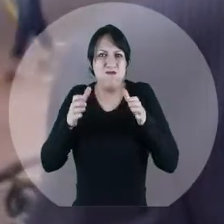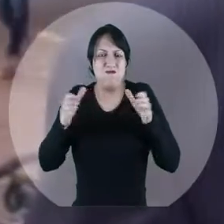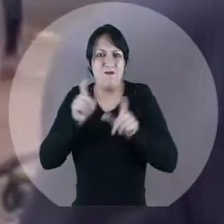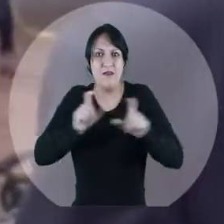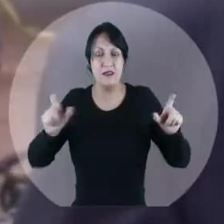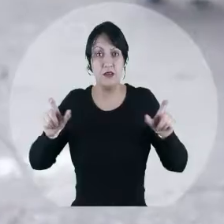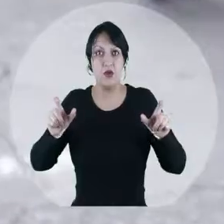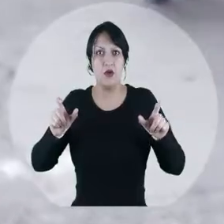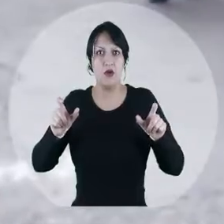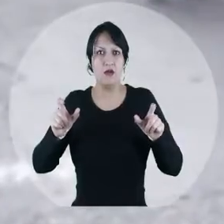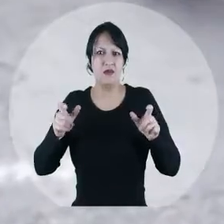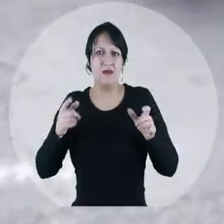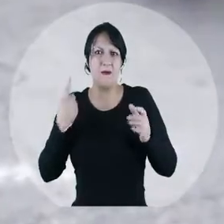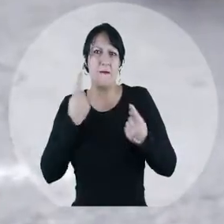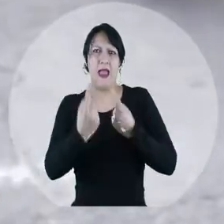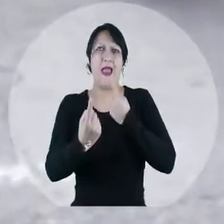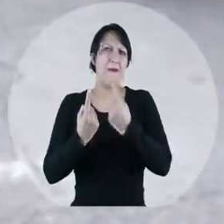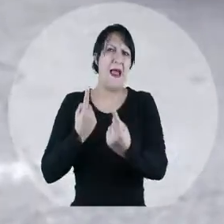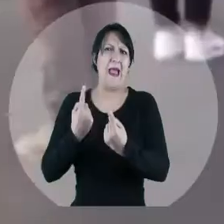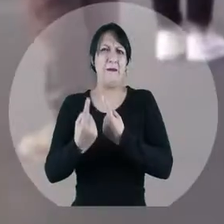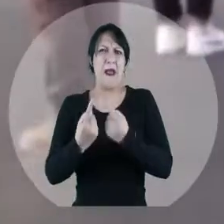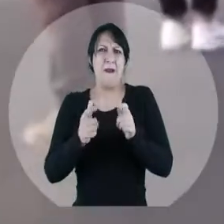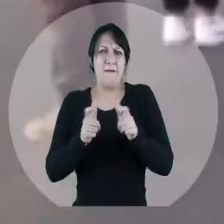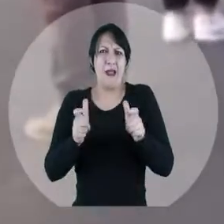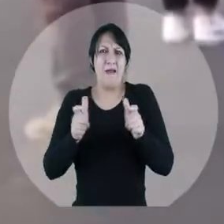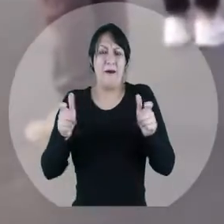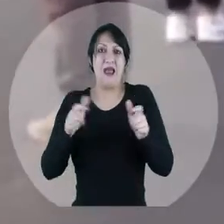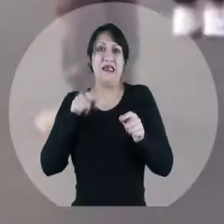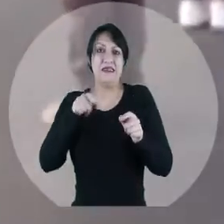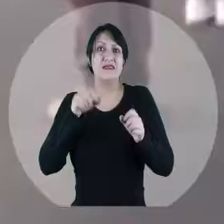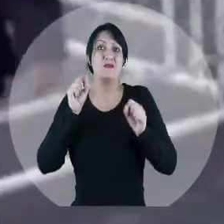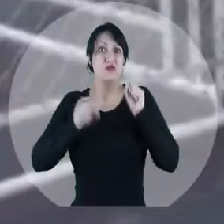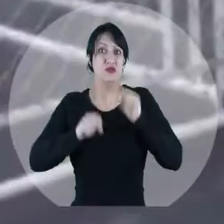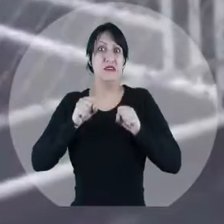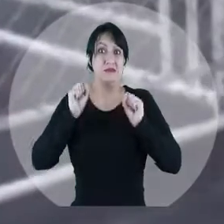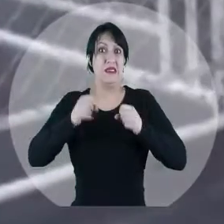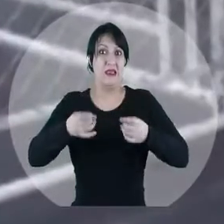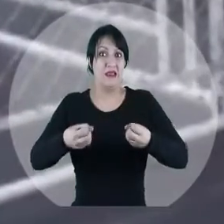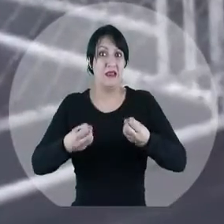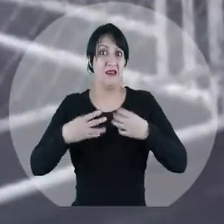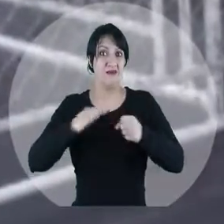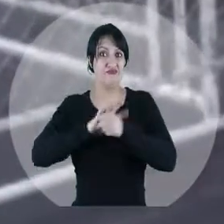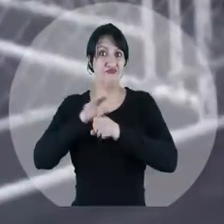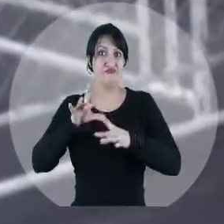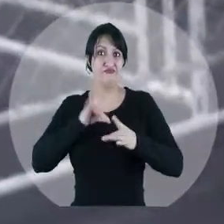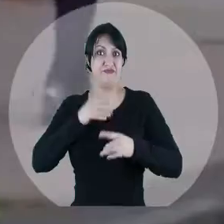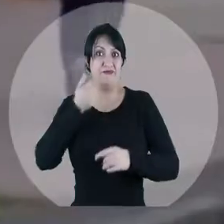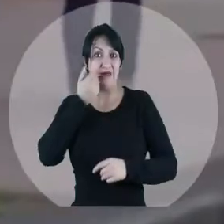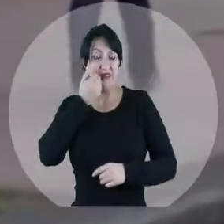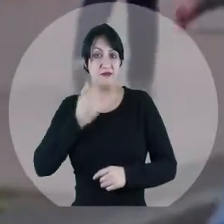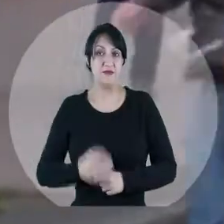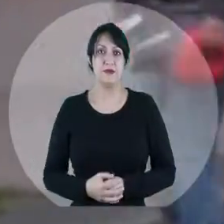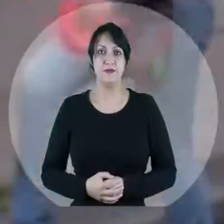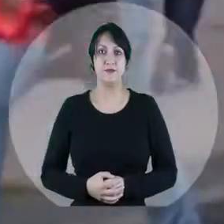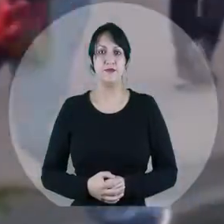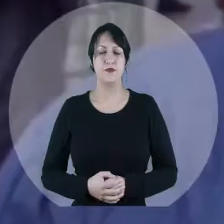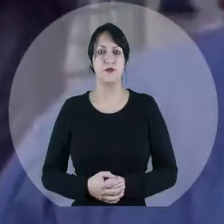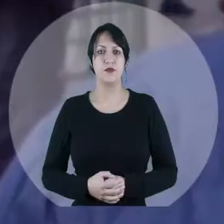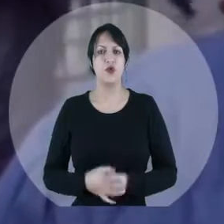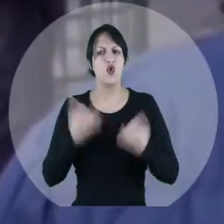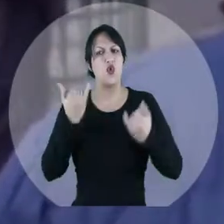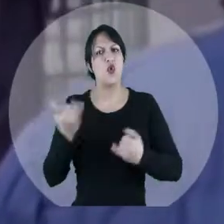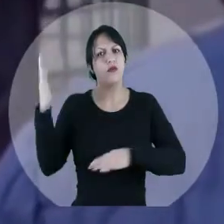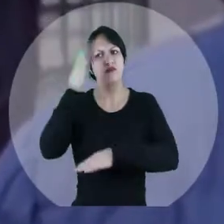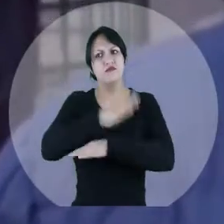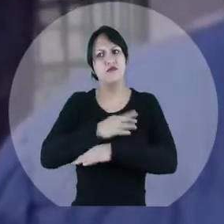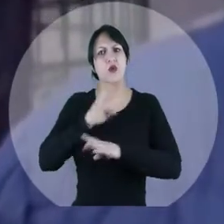que el llegar todos a un lugar aumentaría las probabilidades de enfermarnos. Lo que buscamos